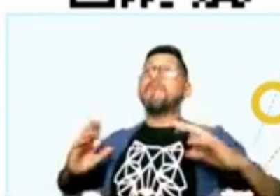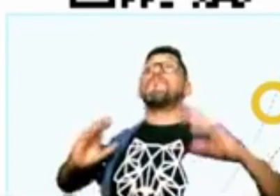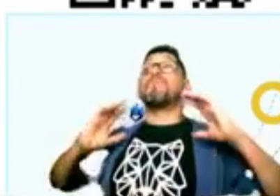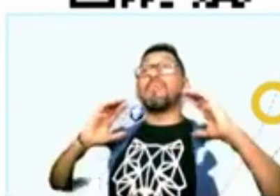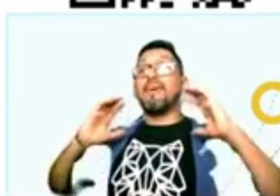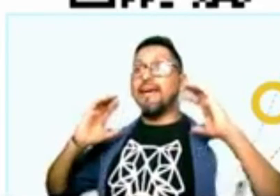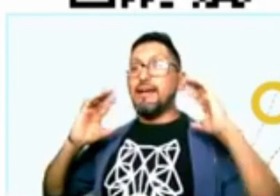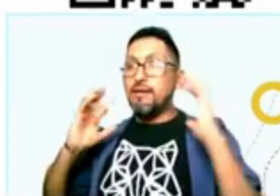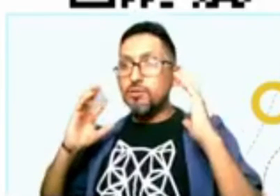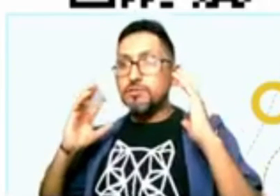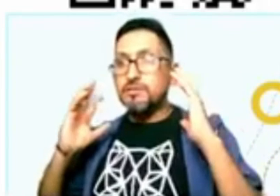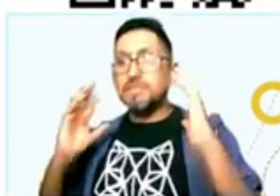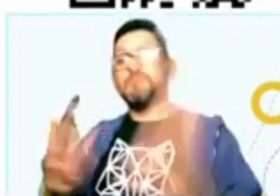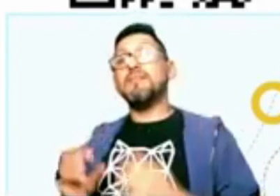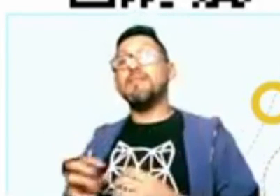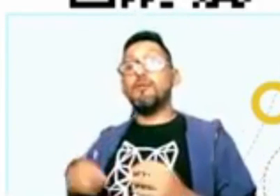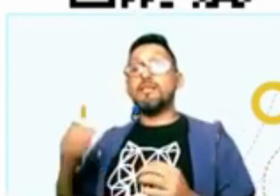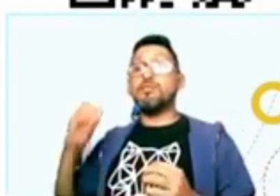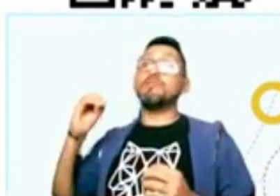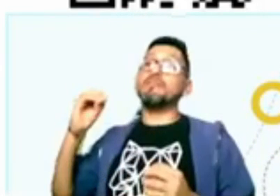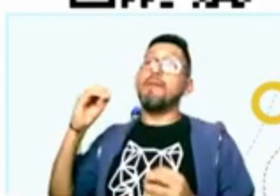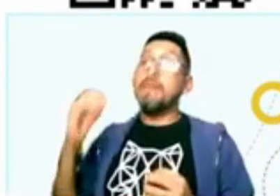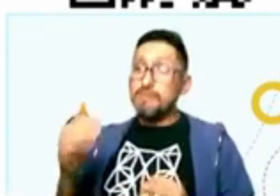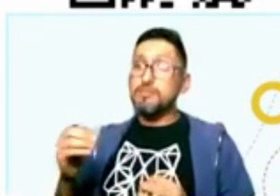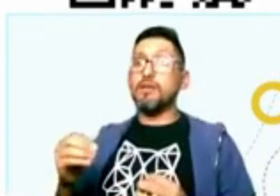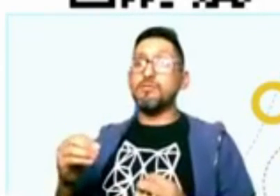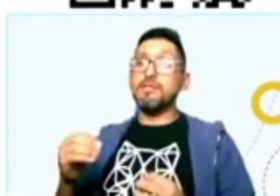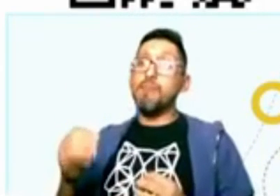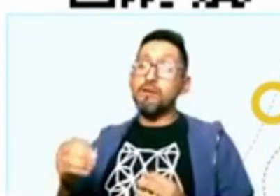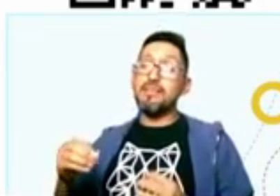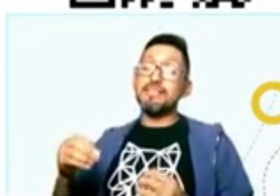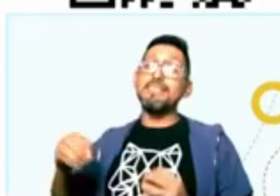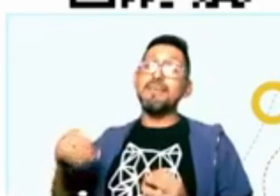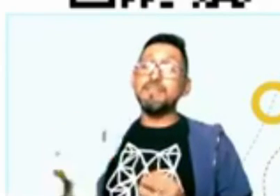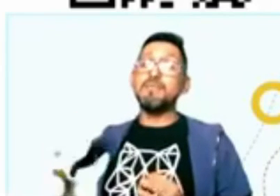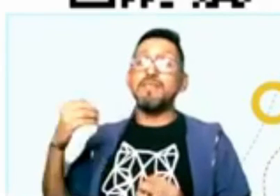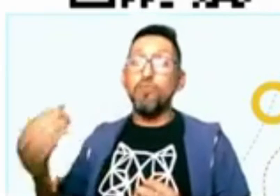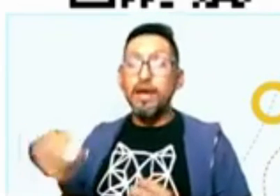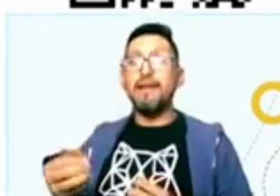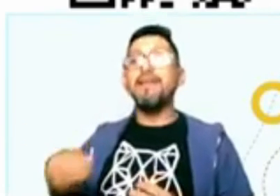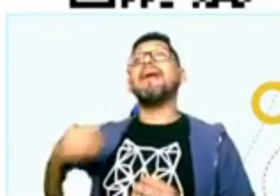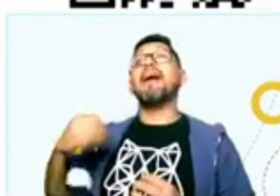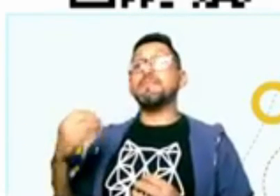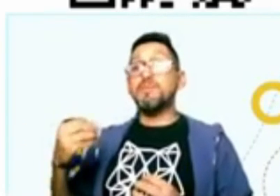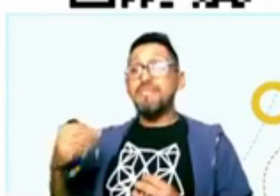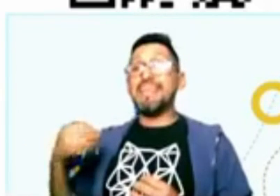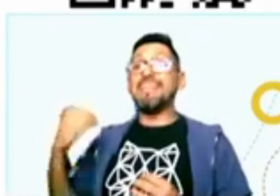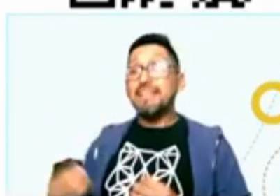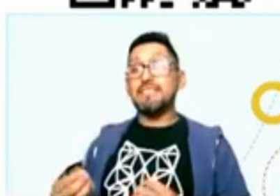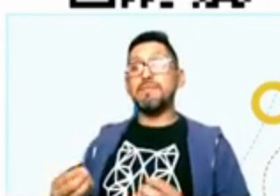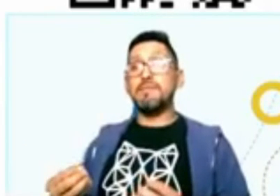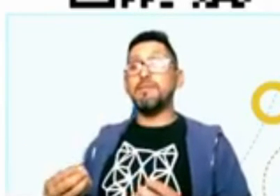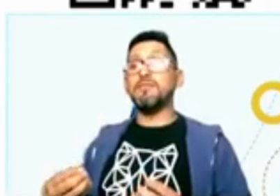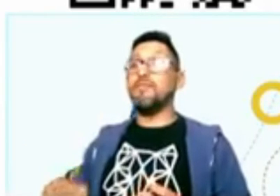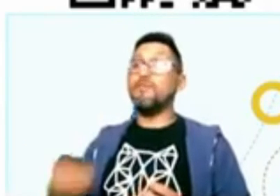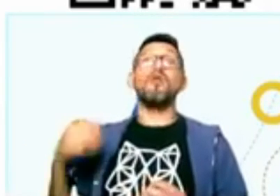es que los responsables de la educación empecemos a reconocer el valor de la ciencia y empecemos a educar a las personas a que tengan